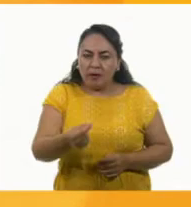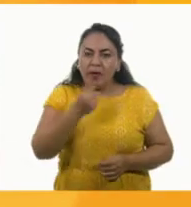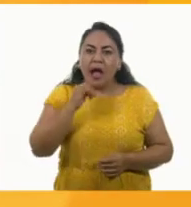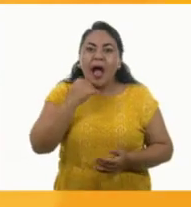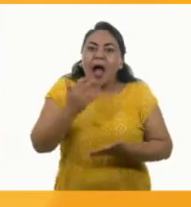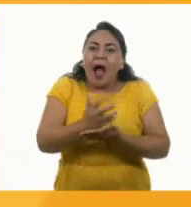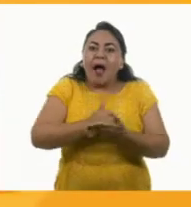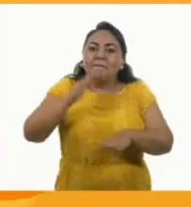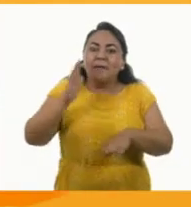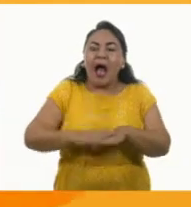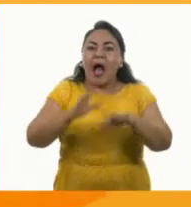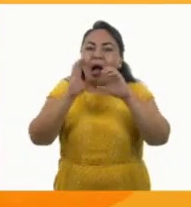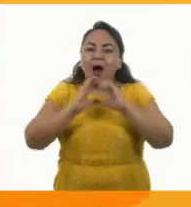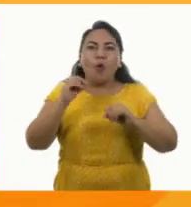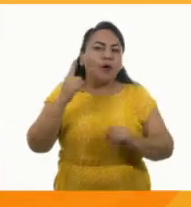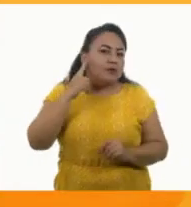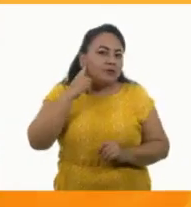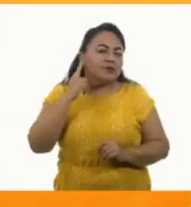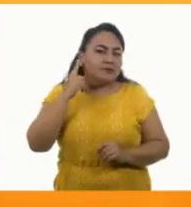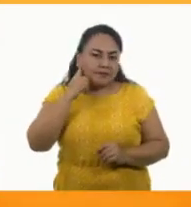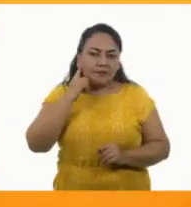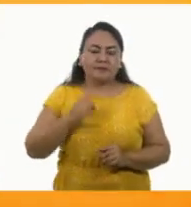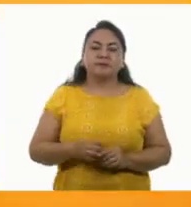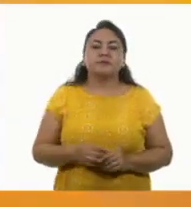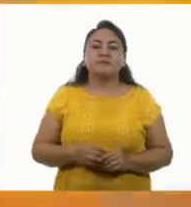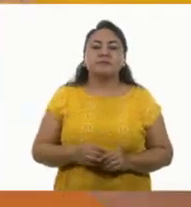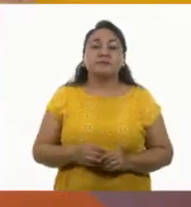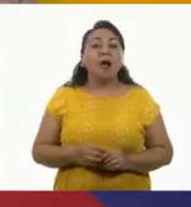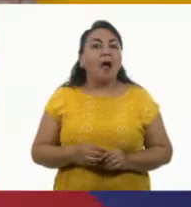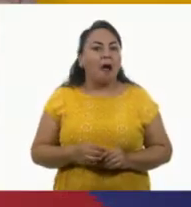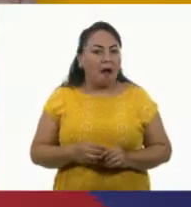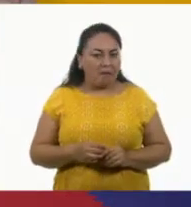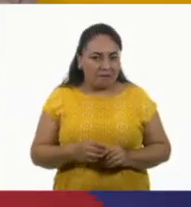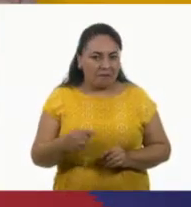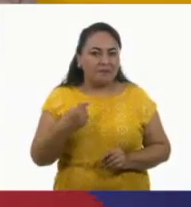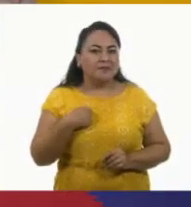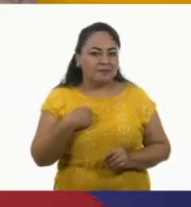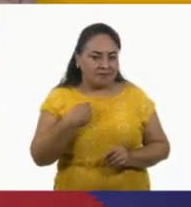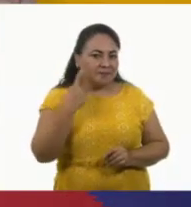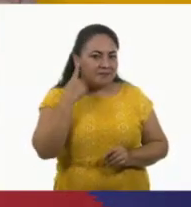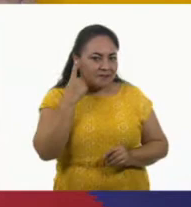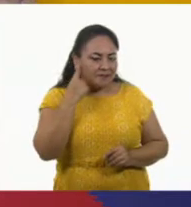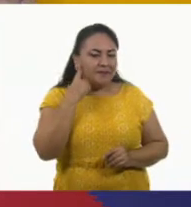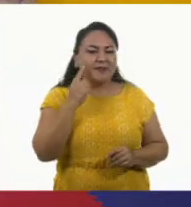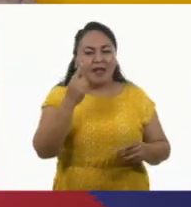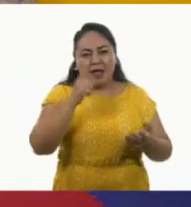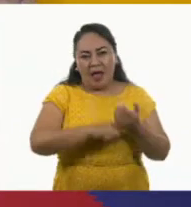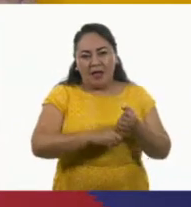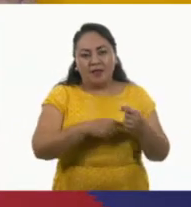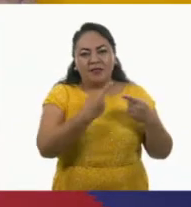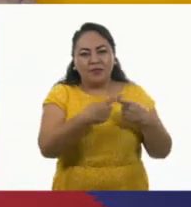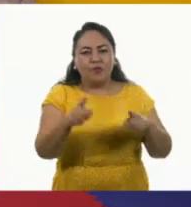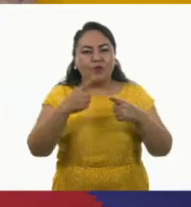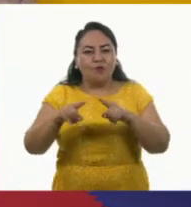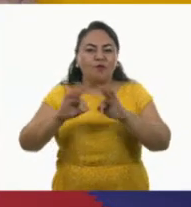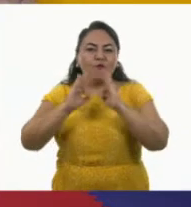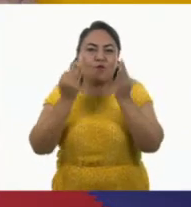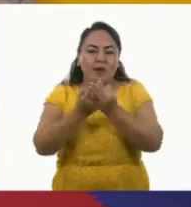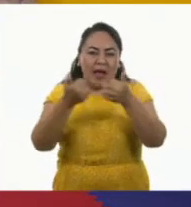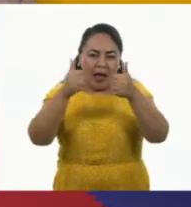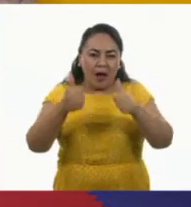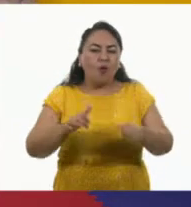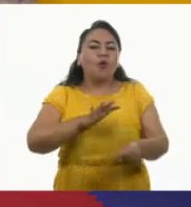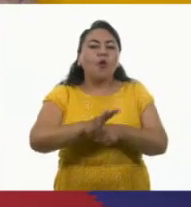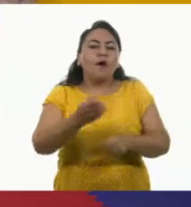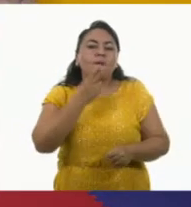deseo de cantar o escuchar. Lili, he escuchado que otro aliado para las diversas manifestaciones del arte es